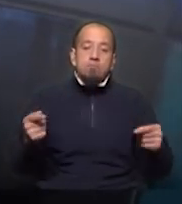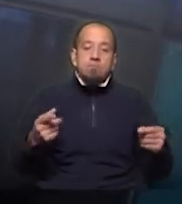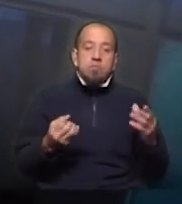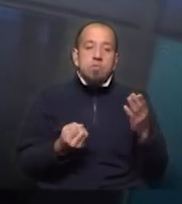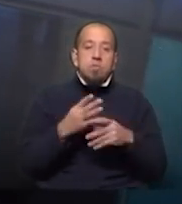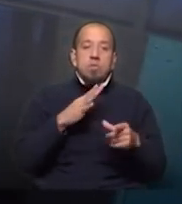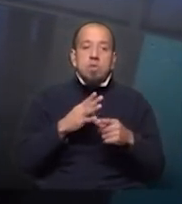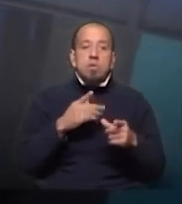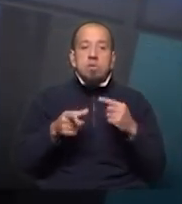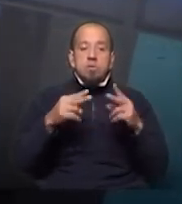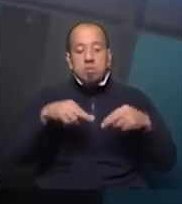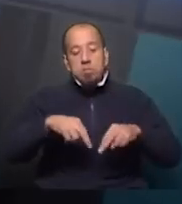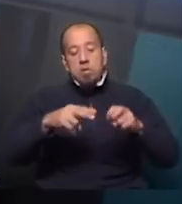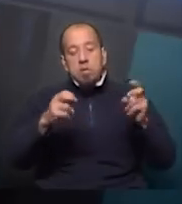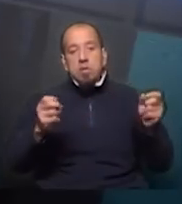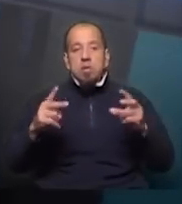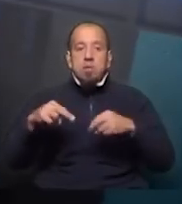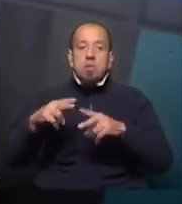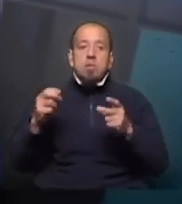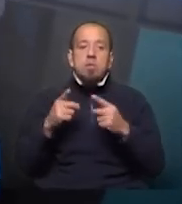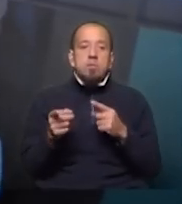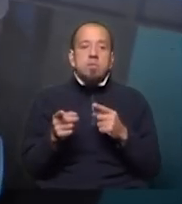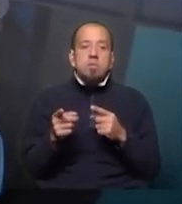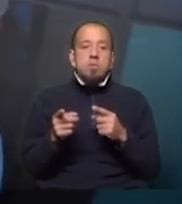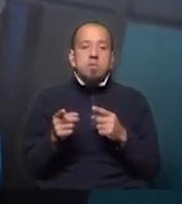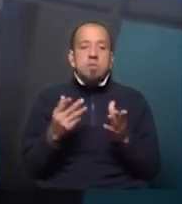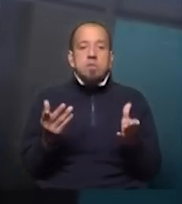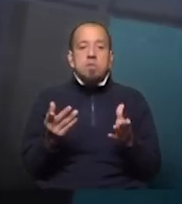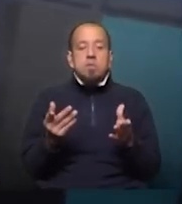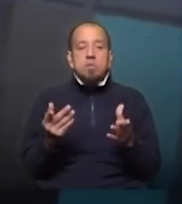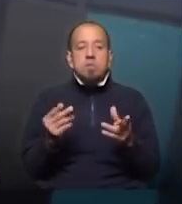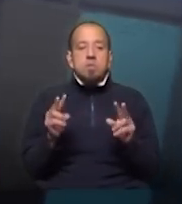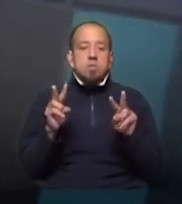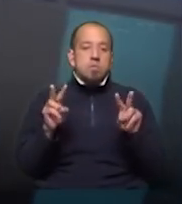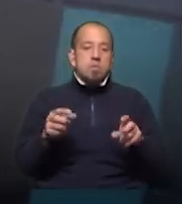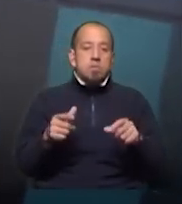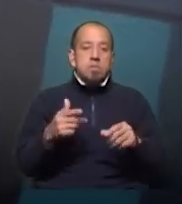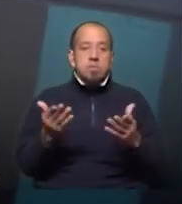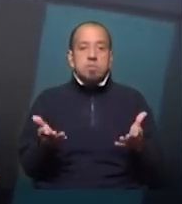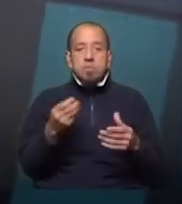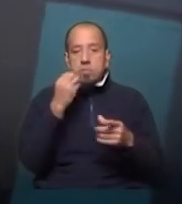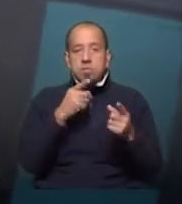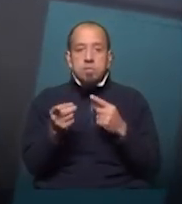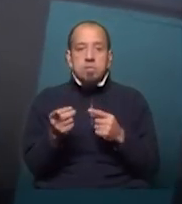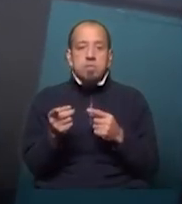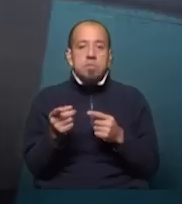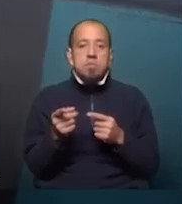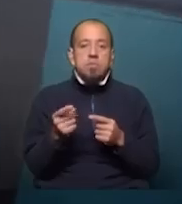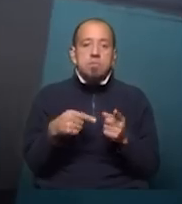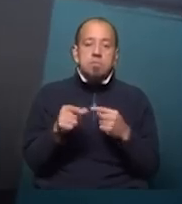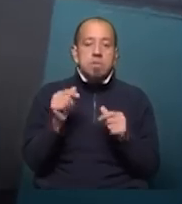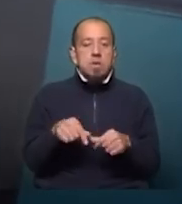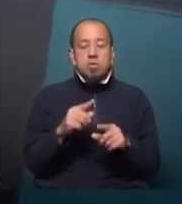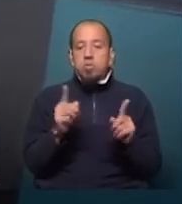hay que salir corriendo a investigar a meterte del tema es la parte buena del asunto